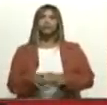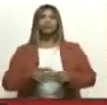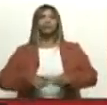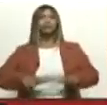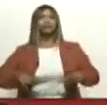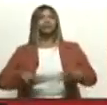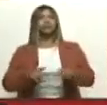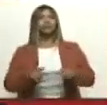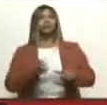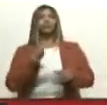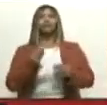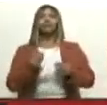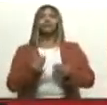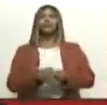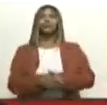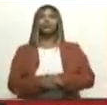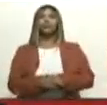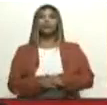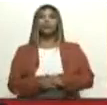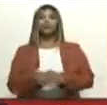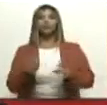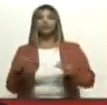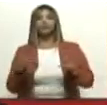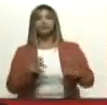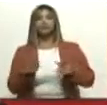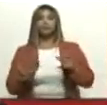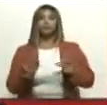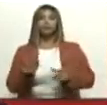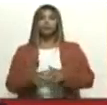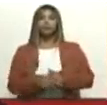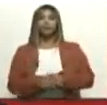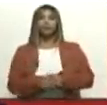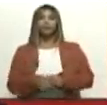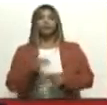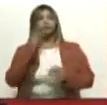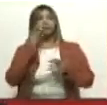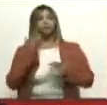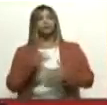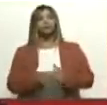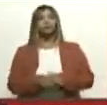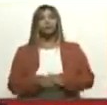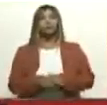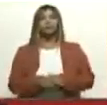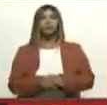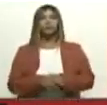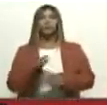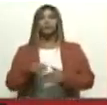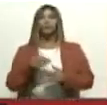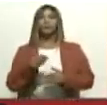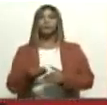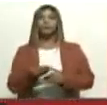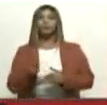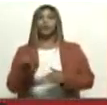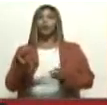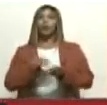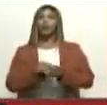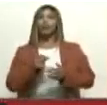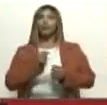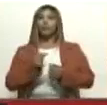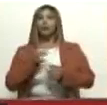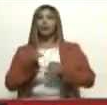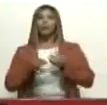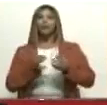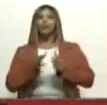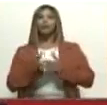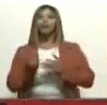espacio de mucha confluencia y bueno, es espectacular. Viceministro, para la próxima hacemos otro programa para que nos expliquen